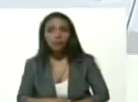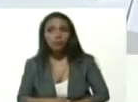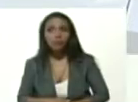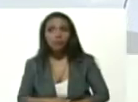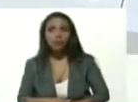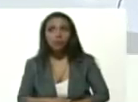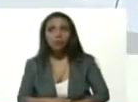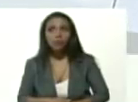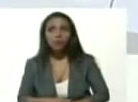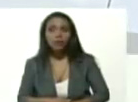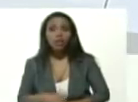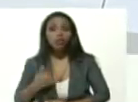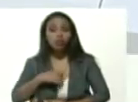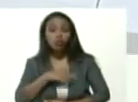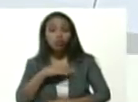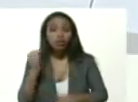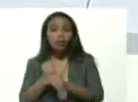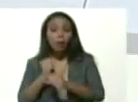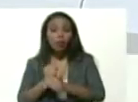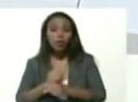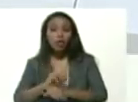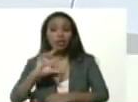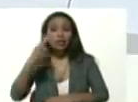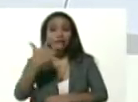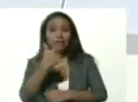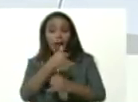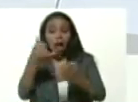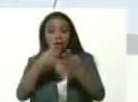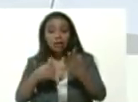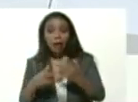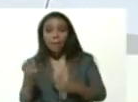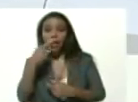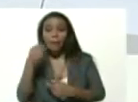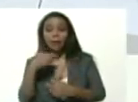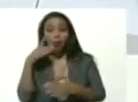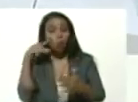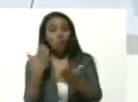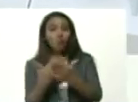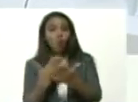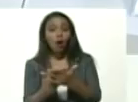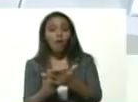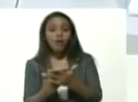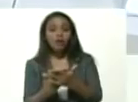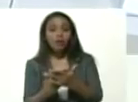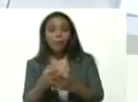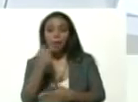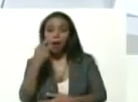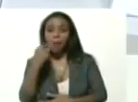Estamos entonces trabajando en esa tercera línea, medicamentos, pruebas y medicamentos.